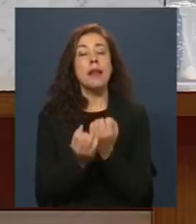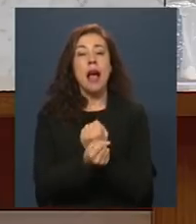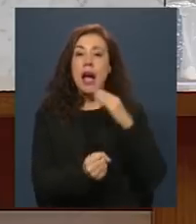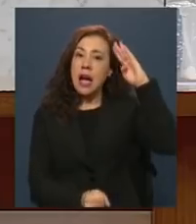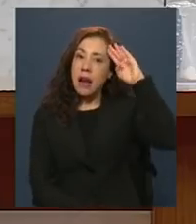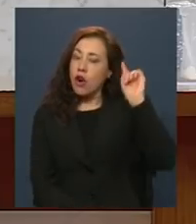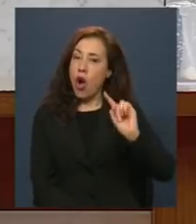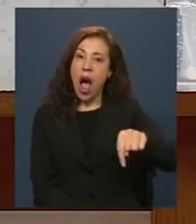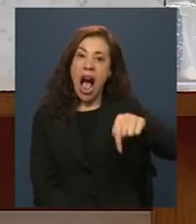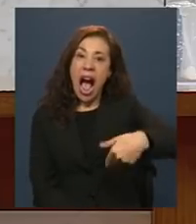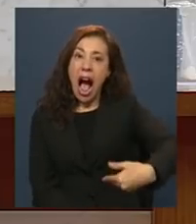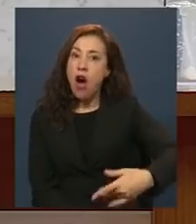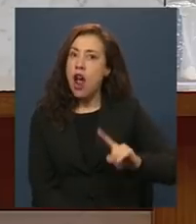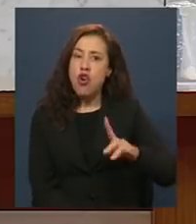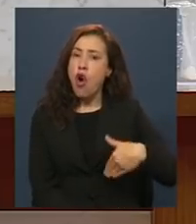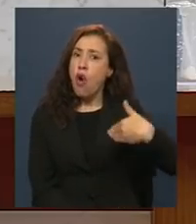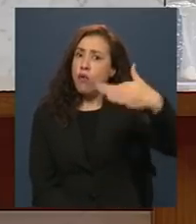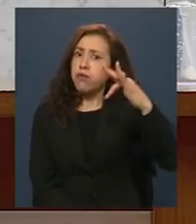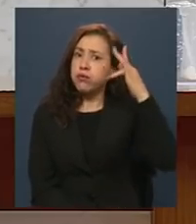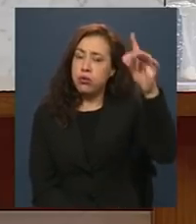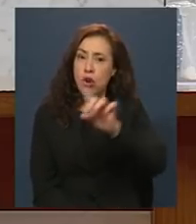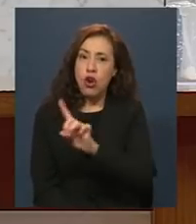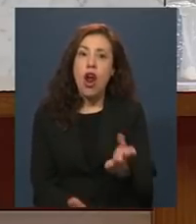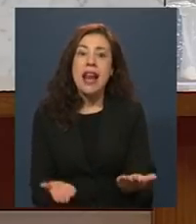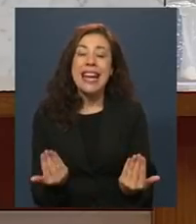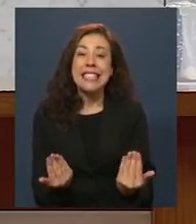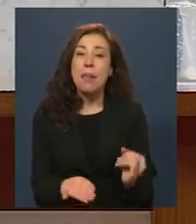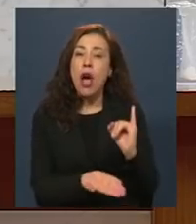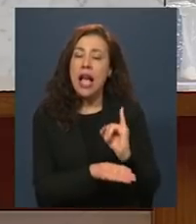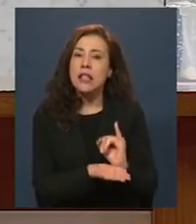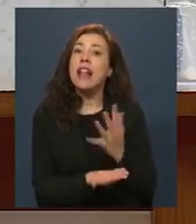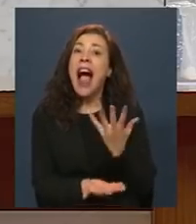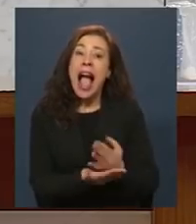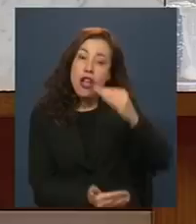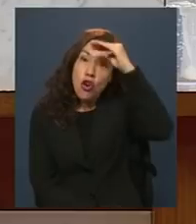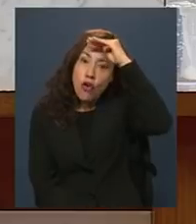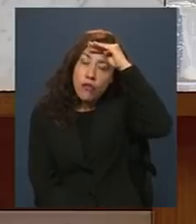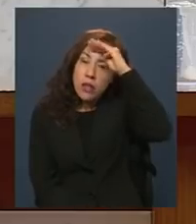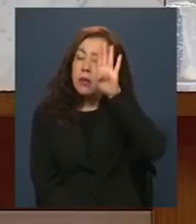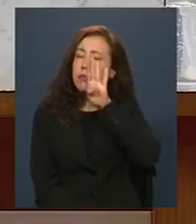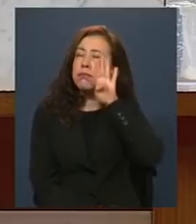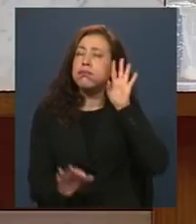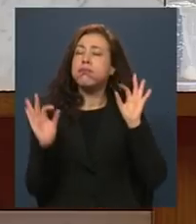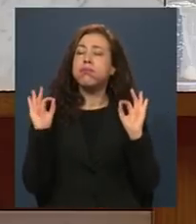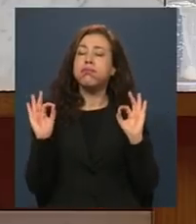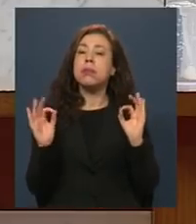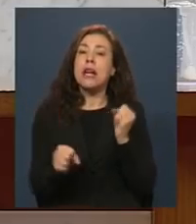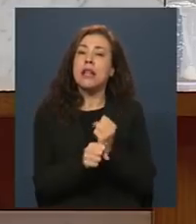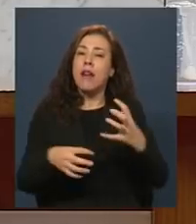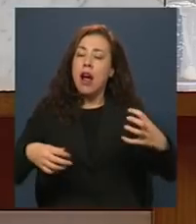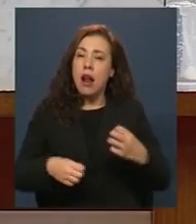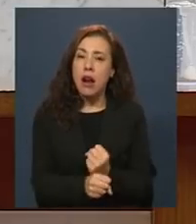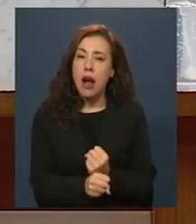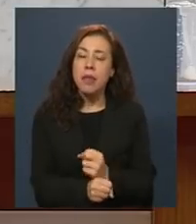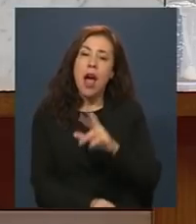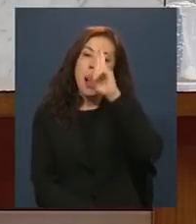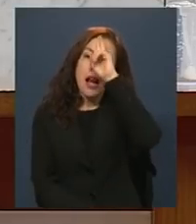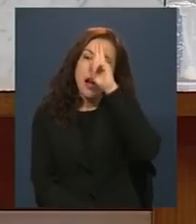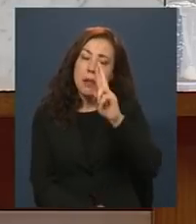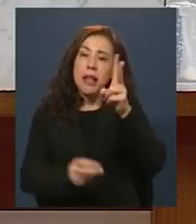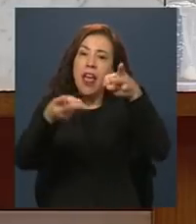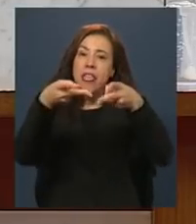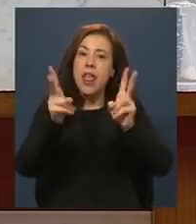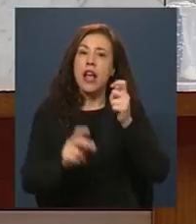Hoy, no mañana, necesitamos una institución confiable, proba, eficiente, respetuosa de los